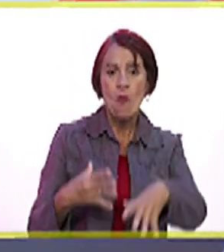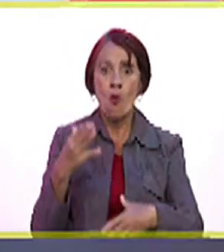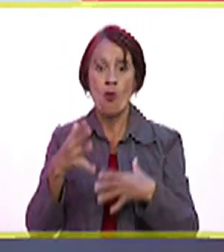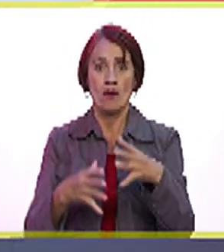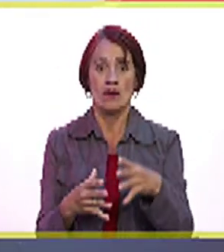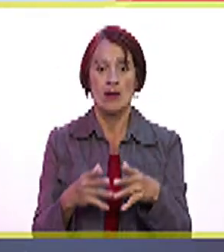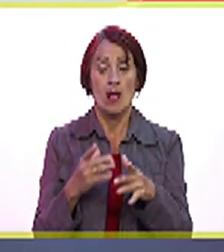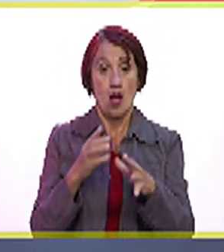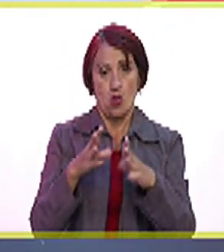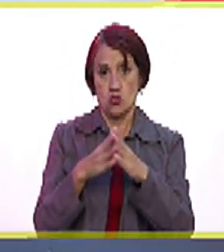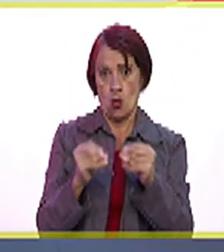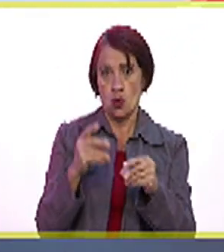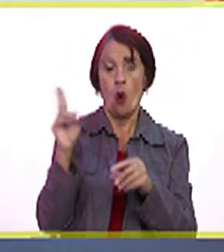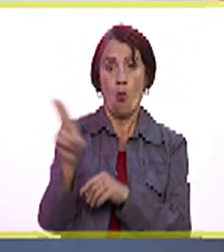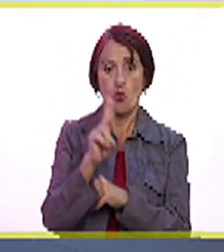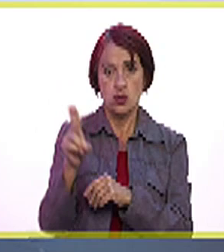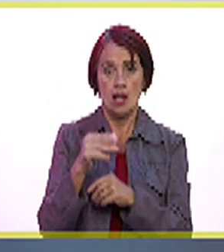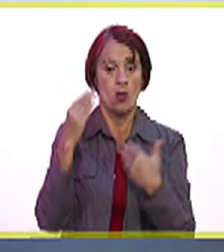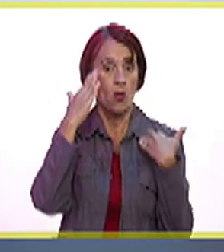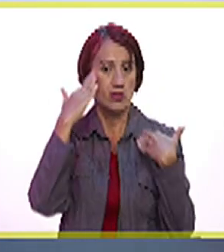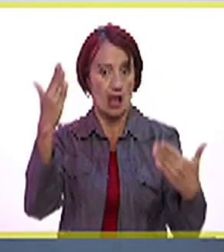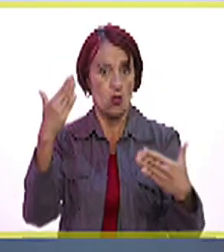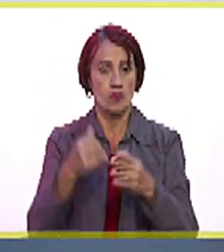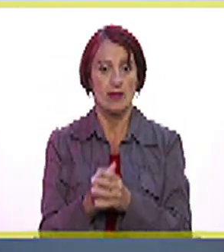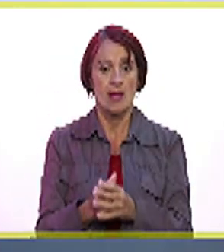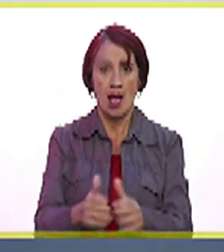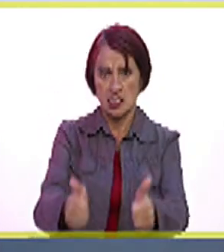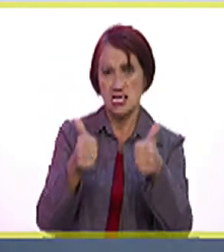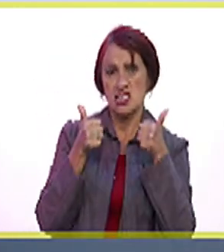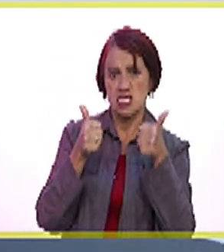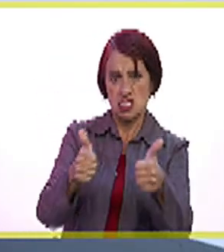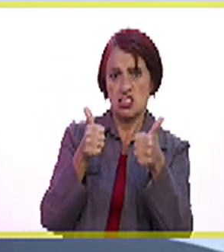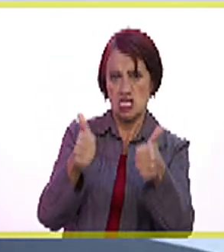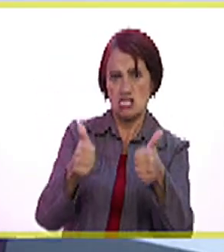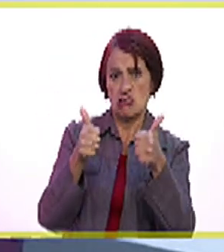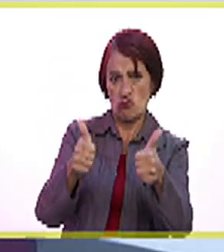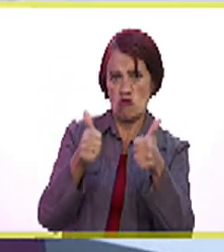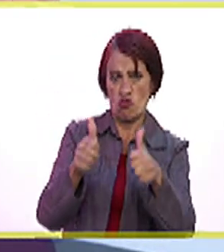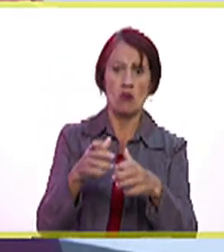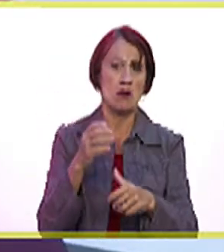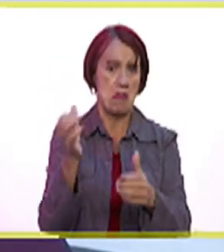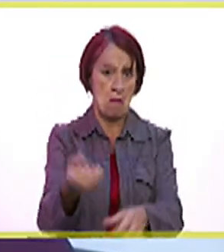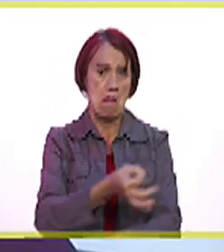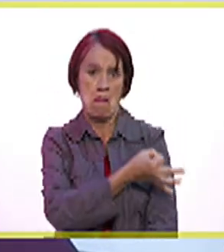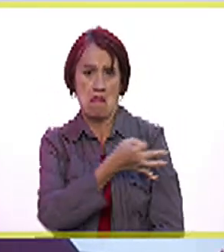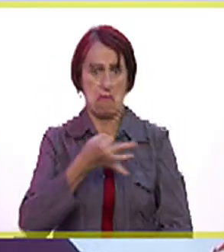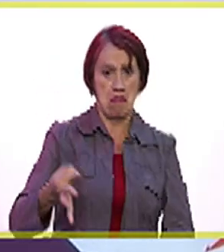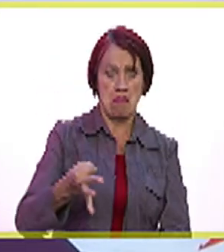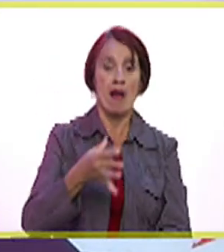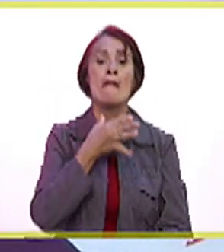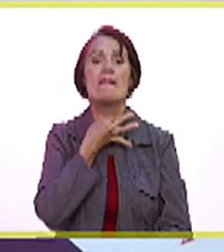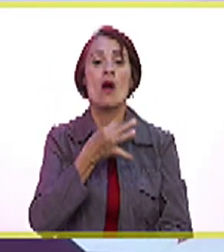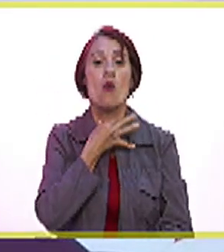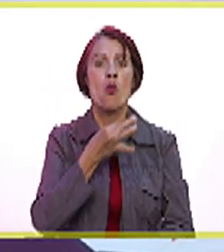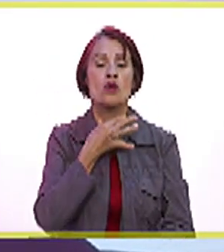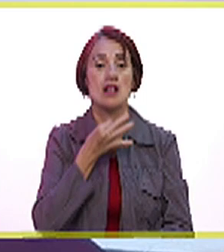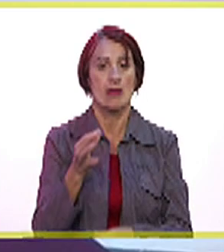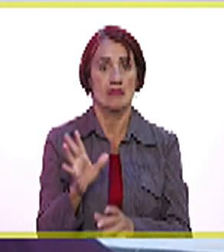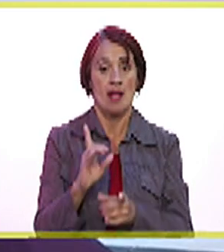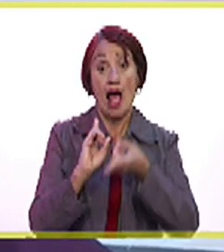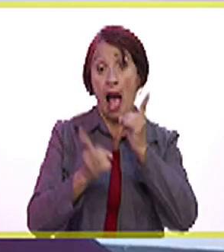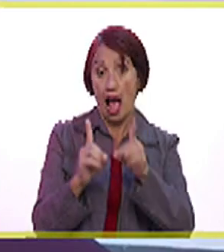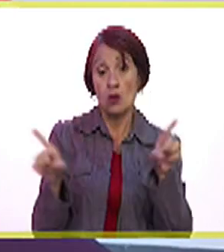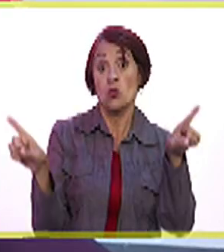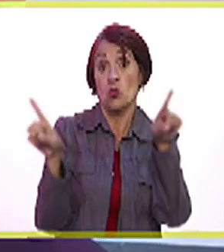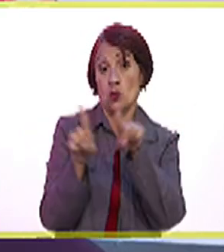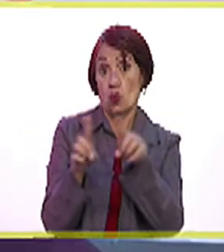Mayormente el epa chamo lo utilizamos como un saludo. El chévere es como que eso está bien, me gusta, parece que hay